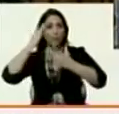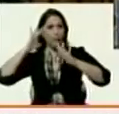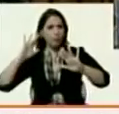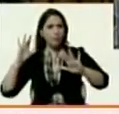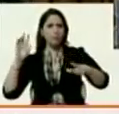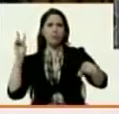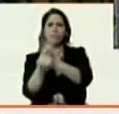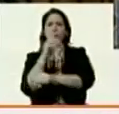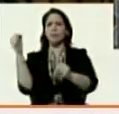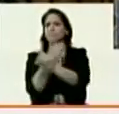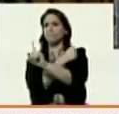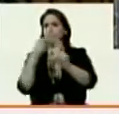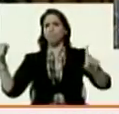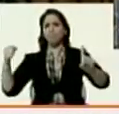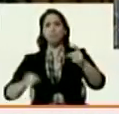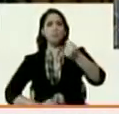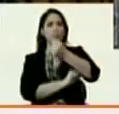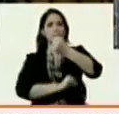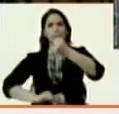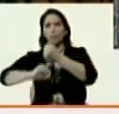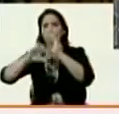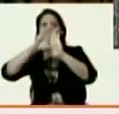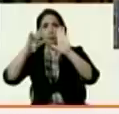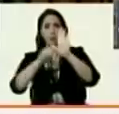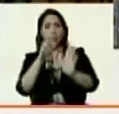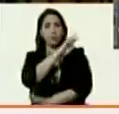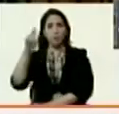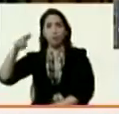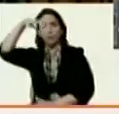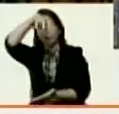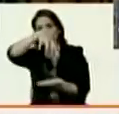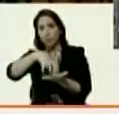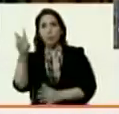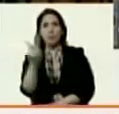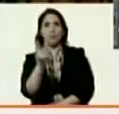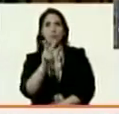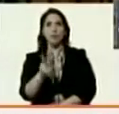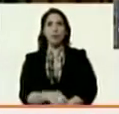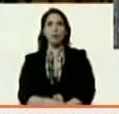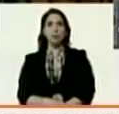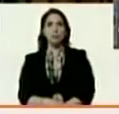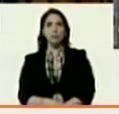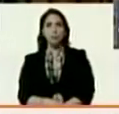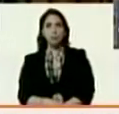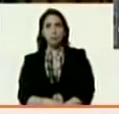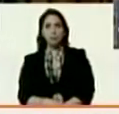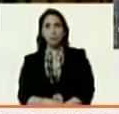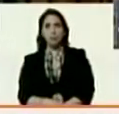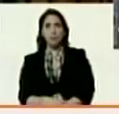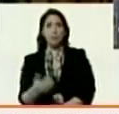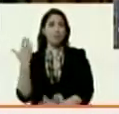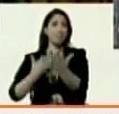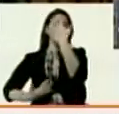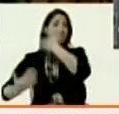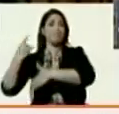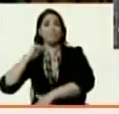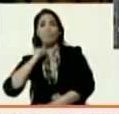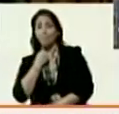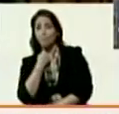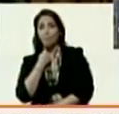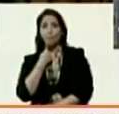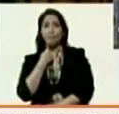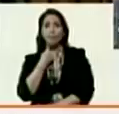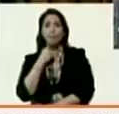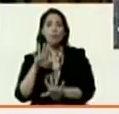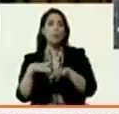violentar las bases constitucionales y republicanas del Estado venezolano, de añeja tradición desde la